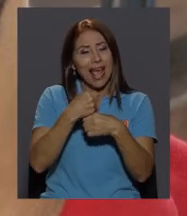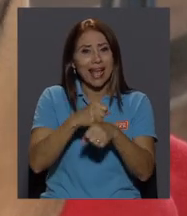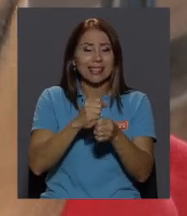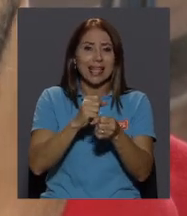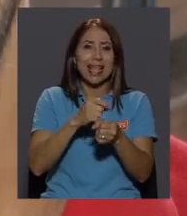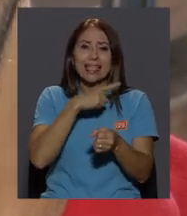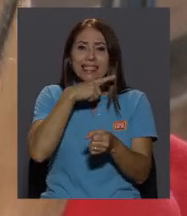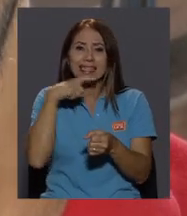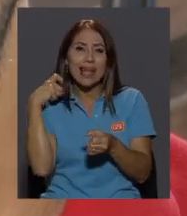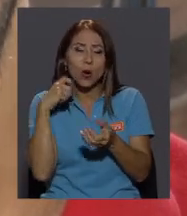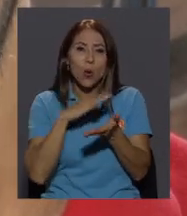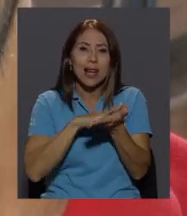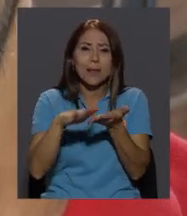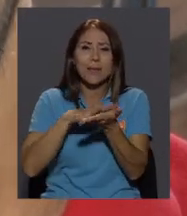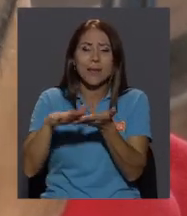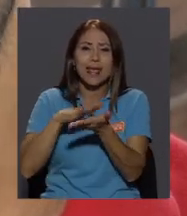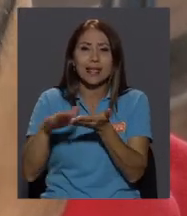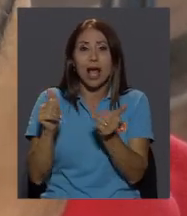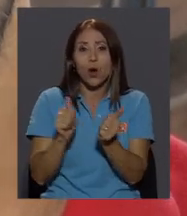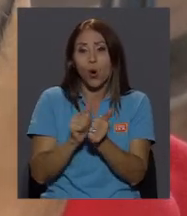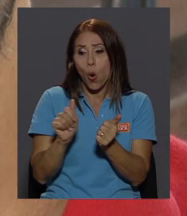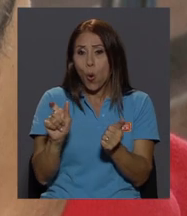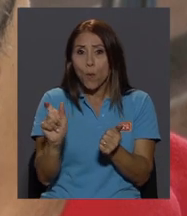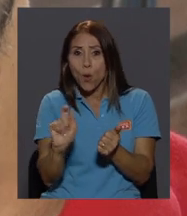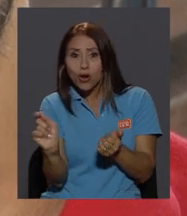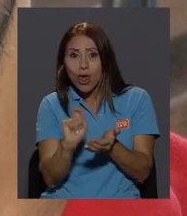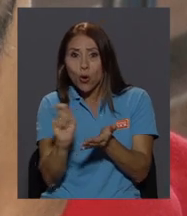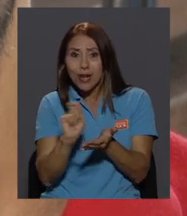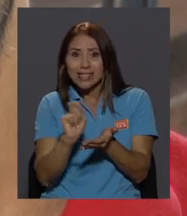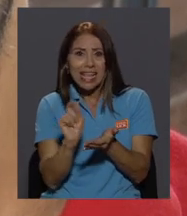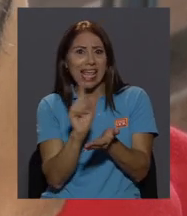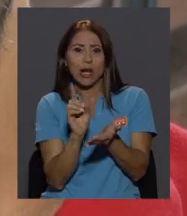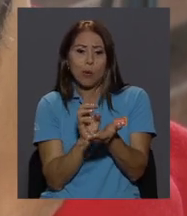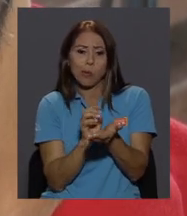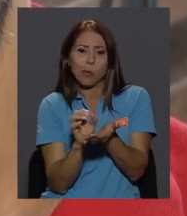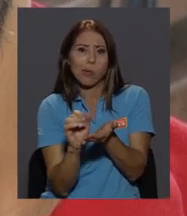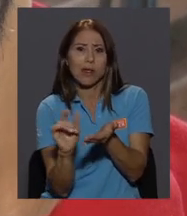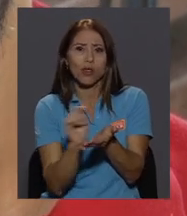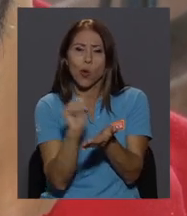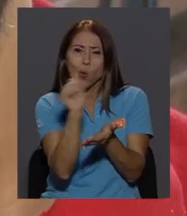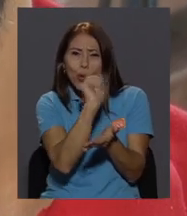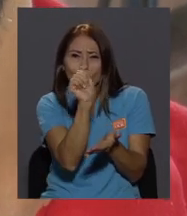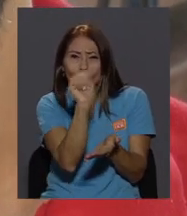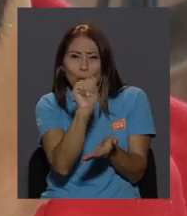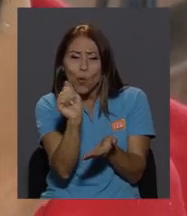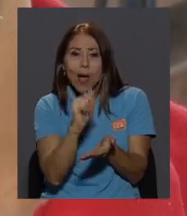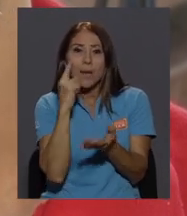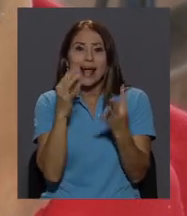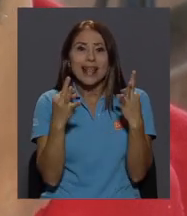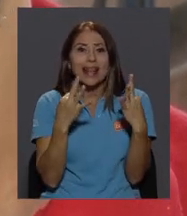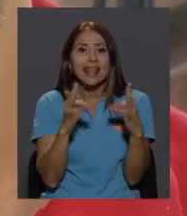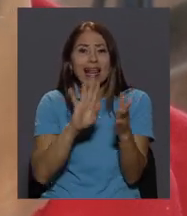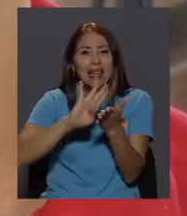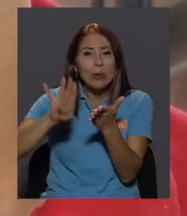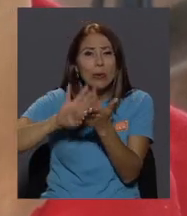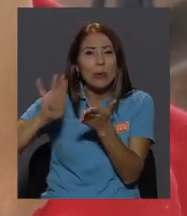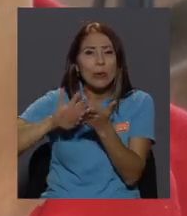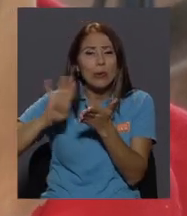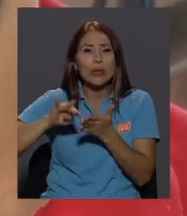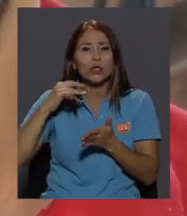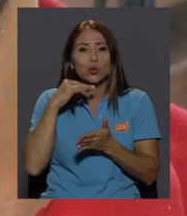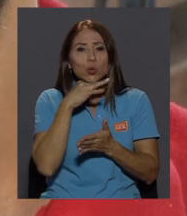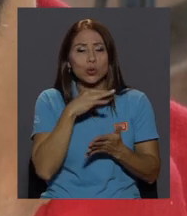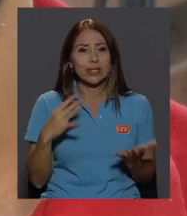una limpieza en seco con borradores no abrasivos para tratar de quitar toda la mayor parte de